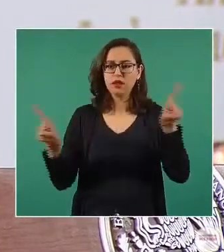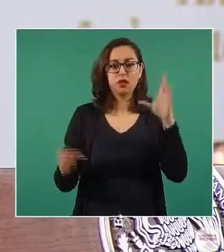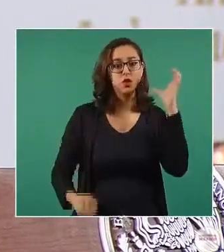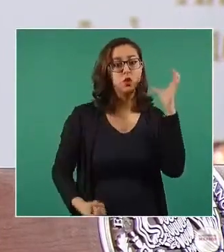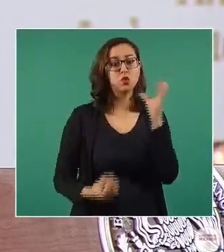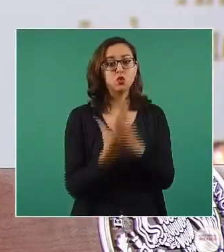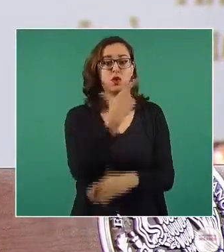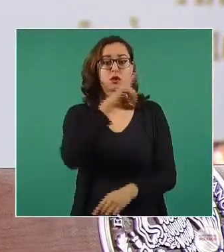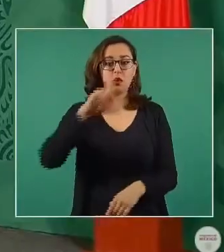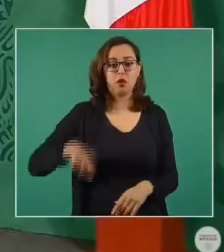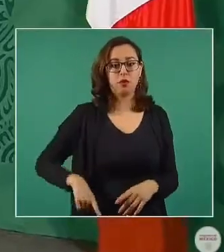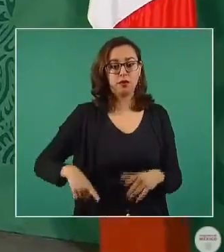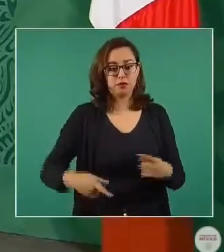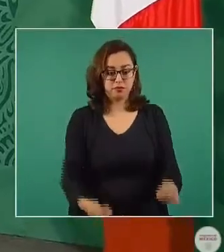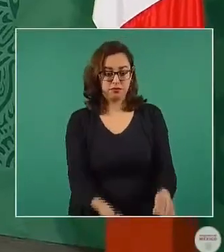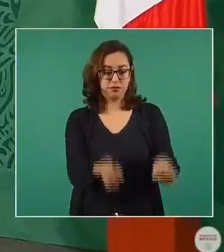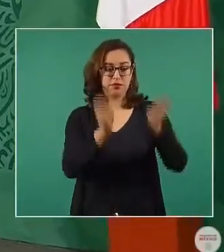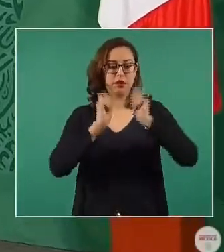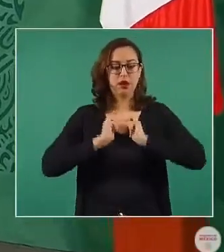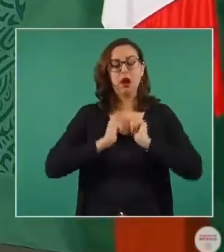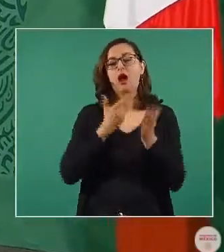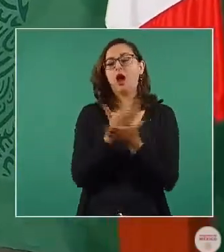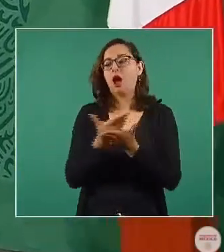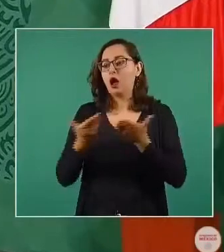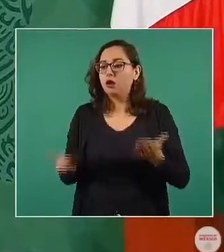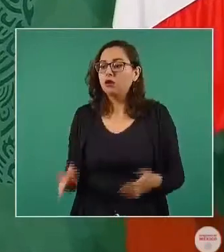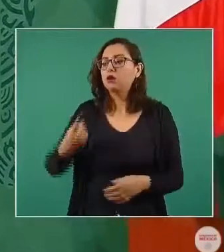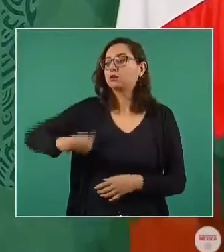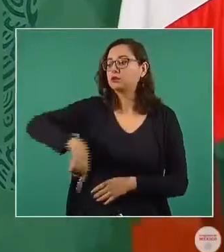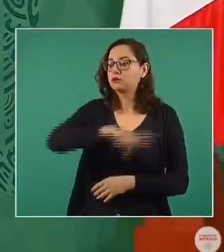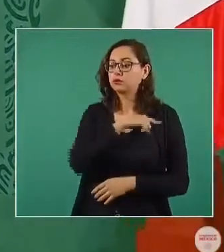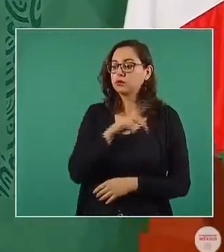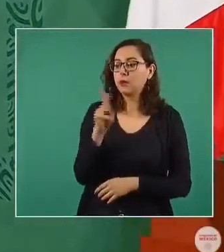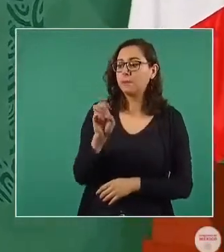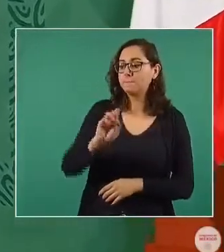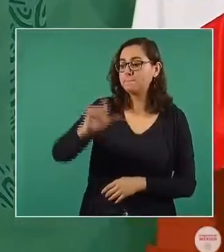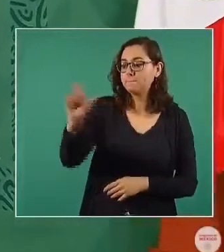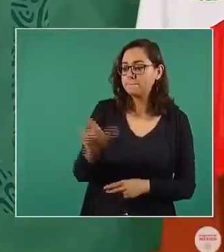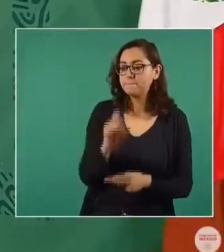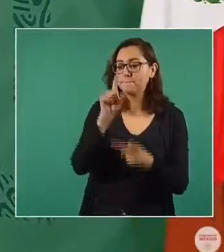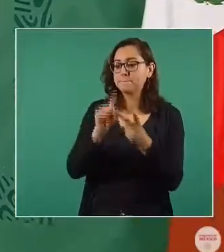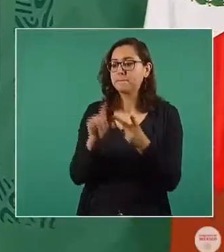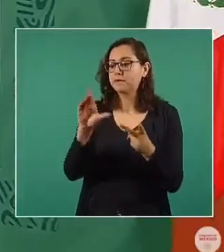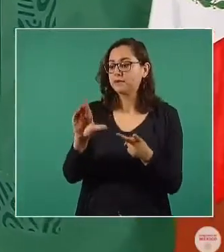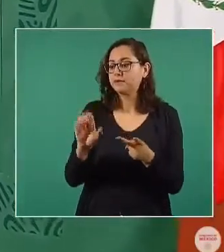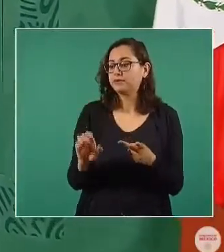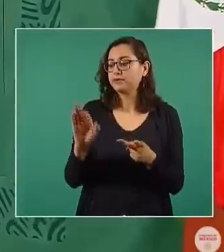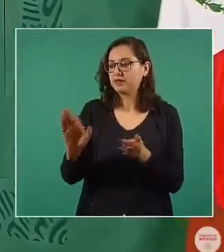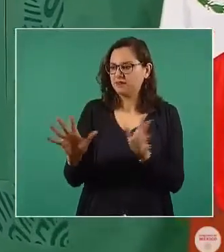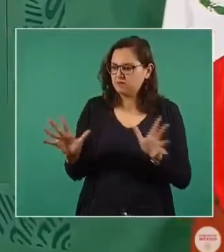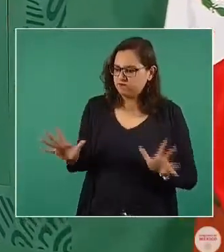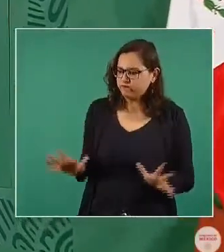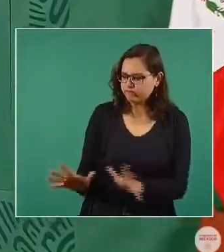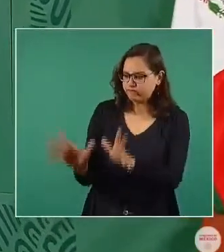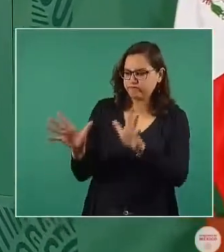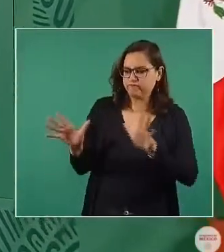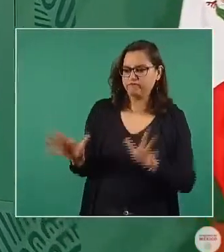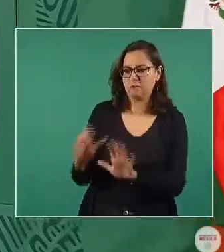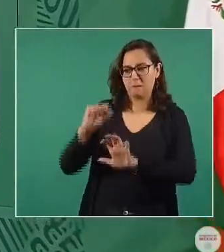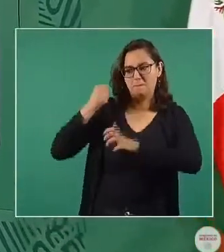hemos dedicado a fortalecer a Pemex y a la Comisión Federal